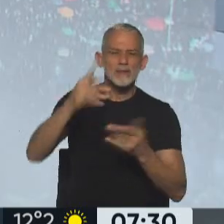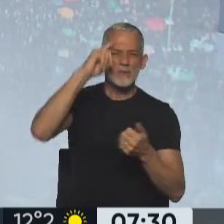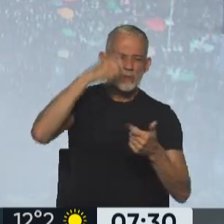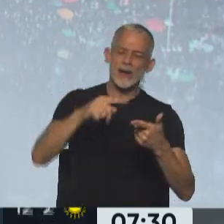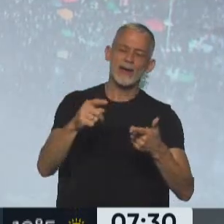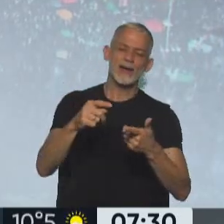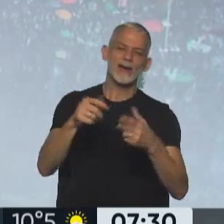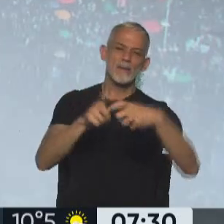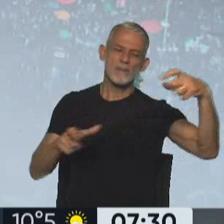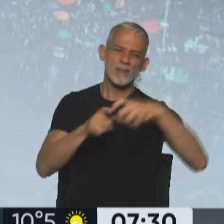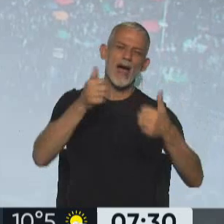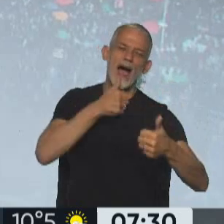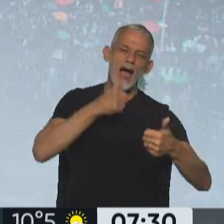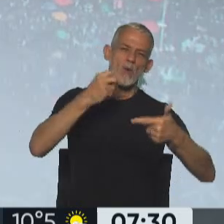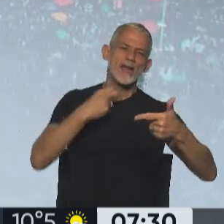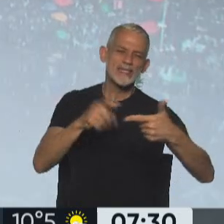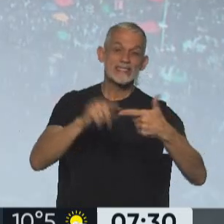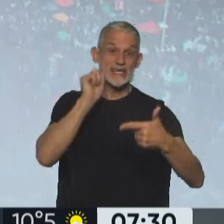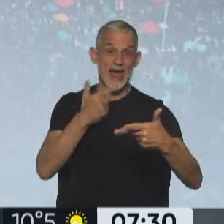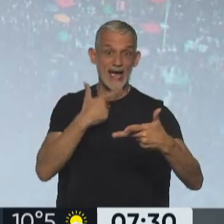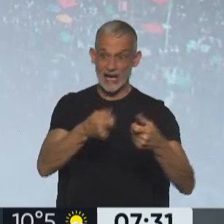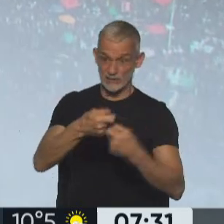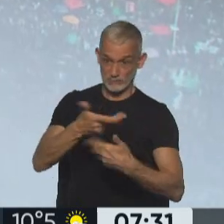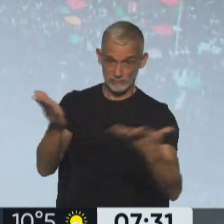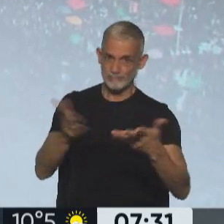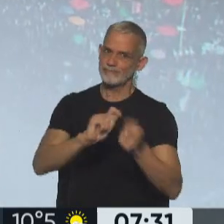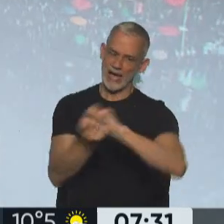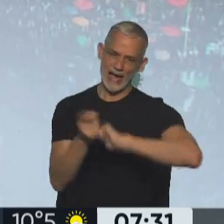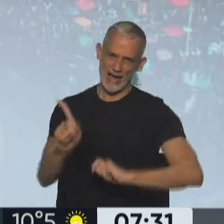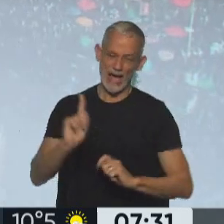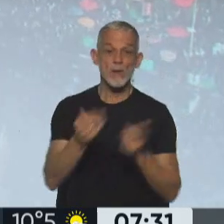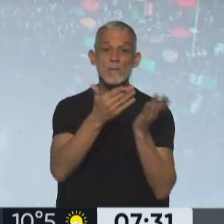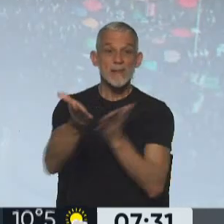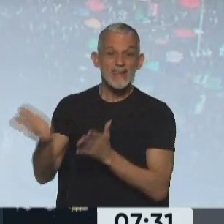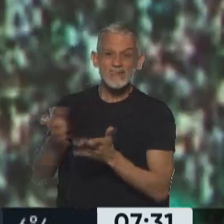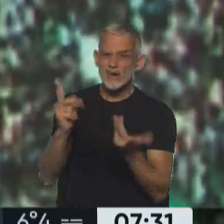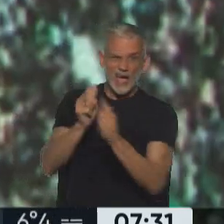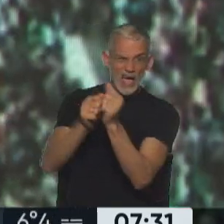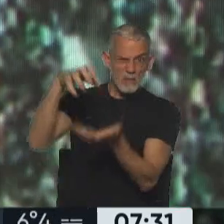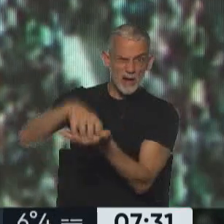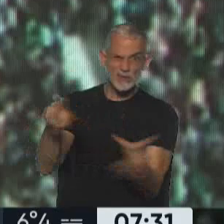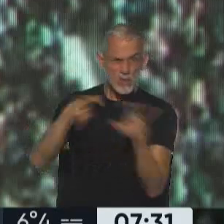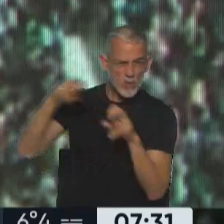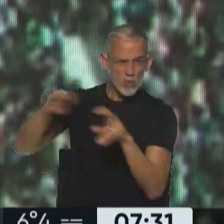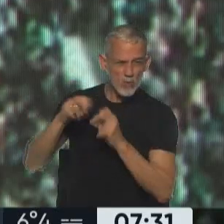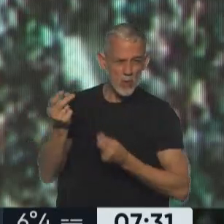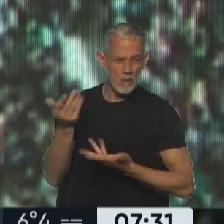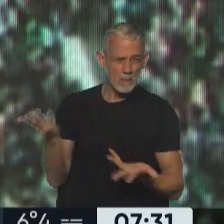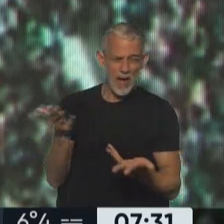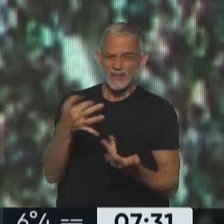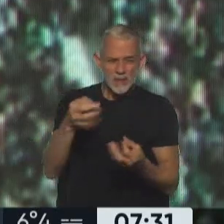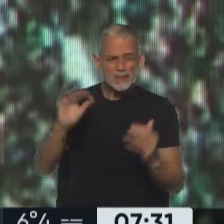agua, electricidad y también gas, que dice que beneficia a las empresas que lucran, claro, con servicios que deben